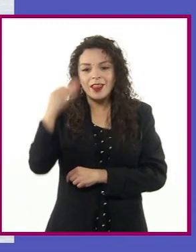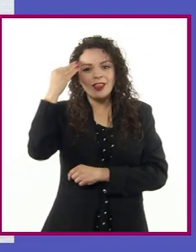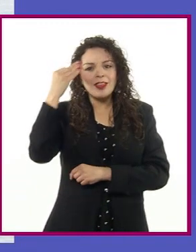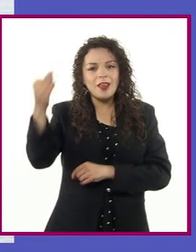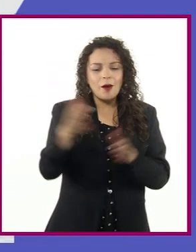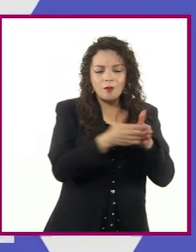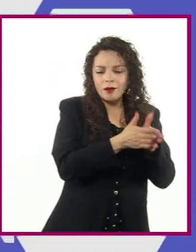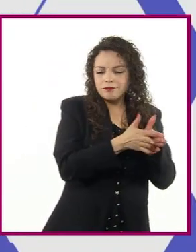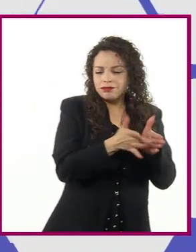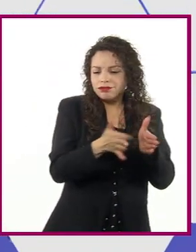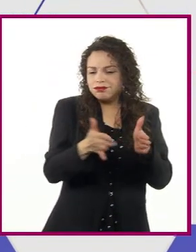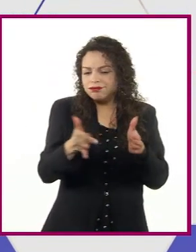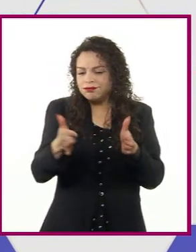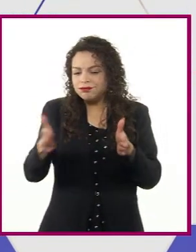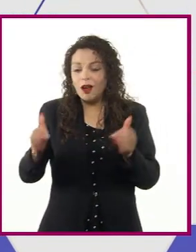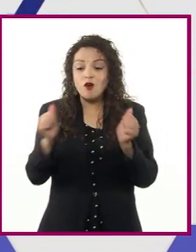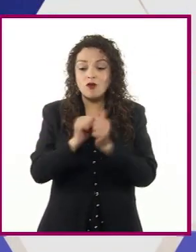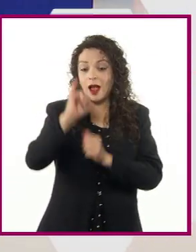imágenes.